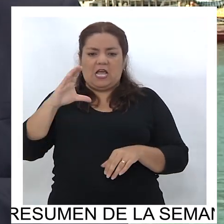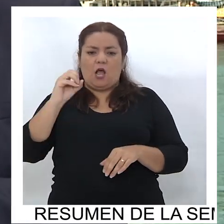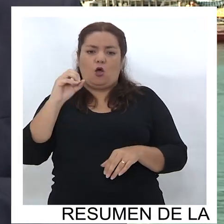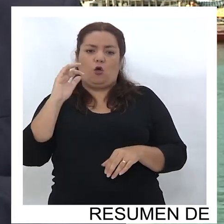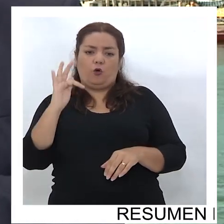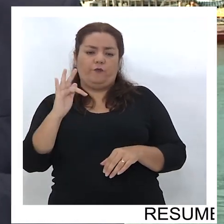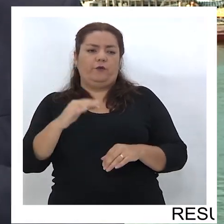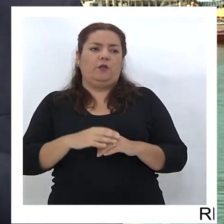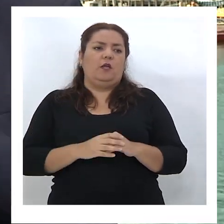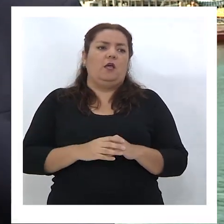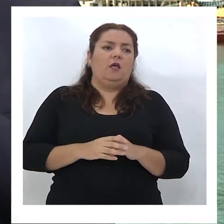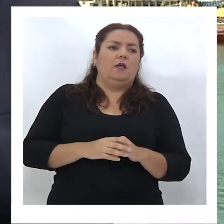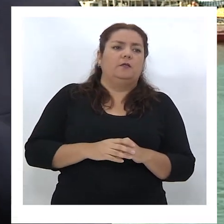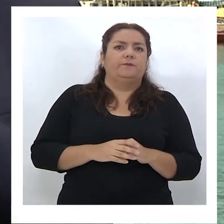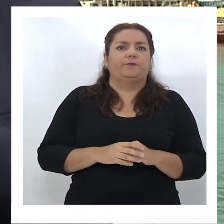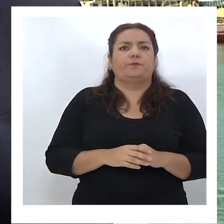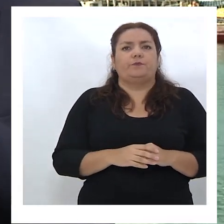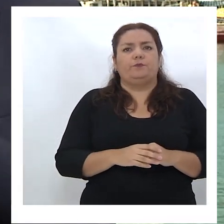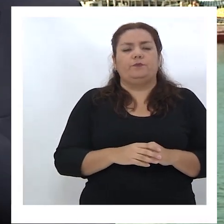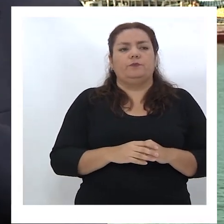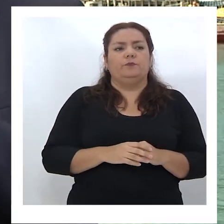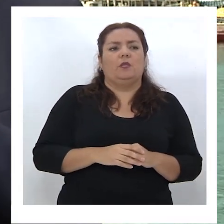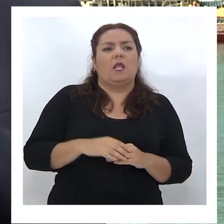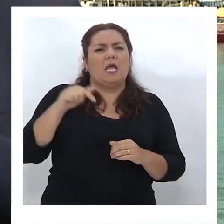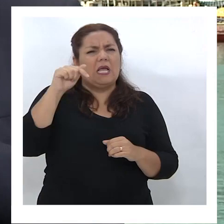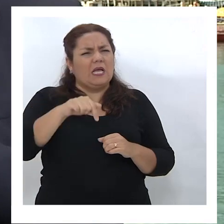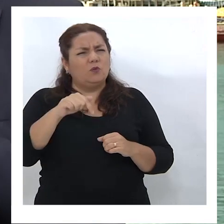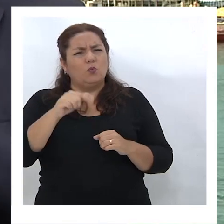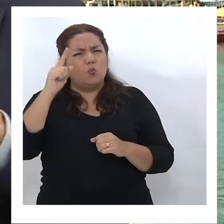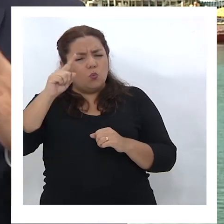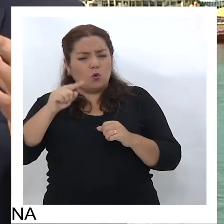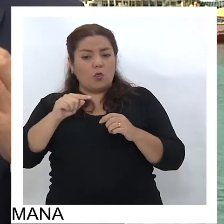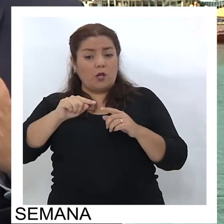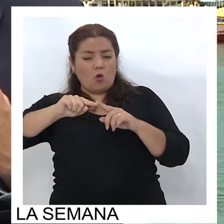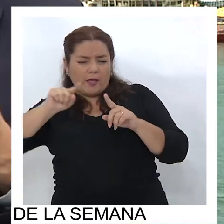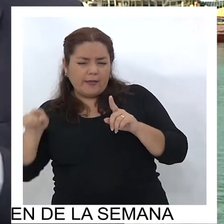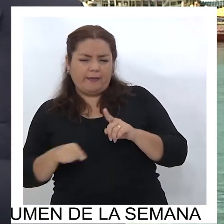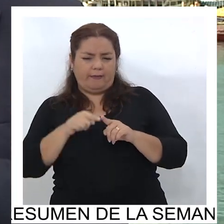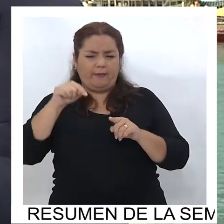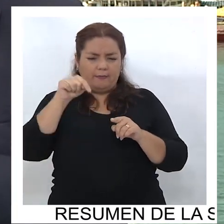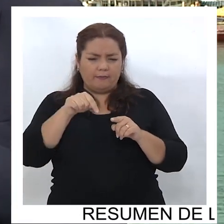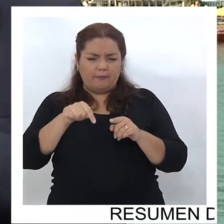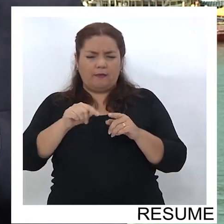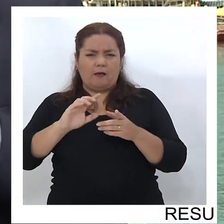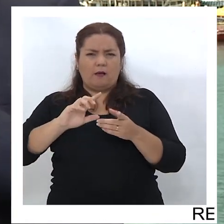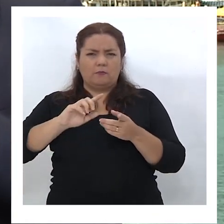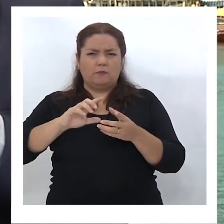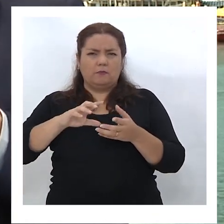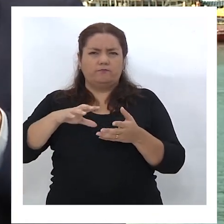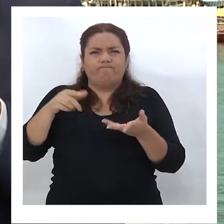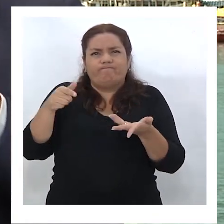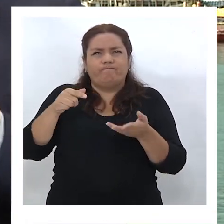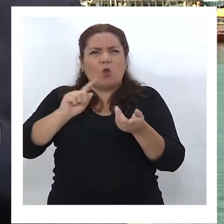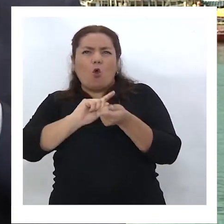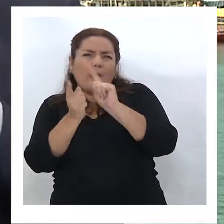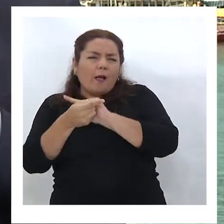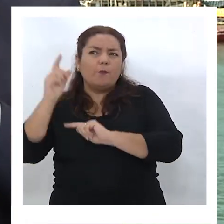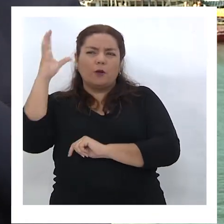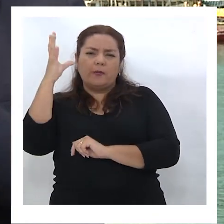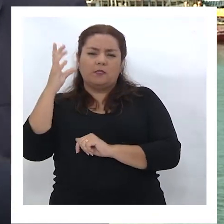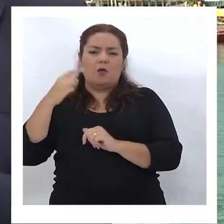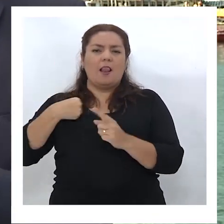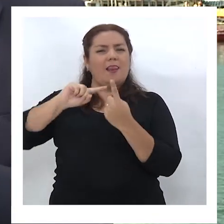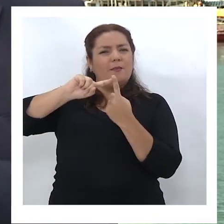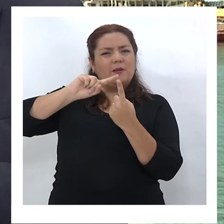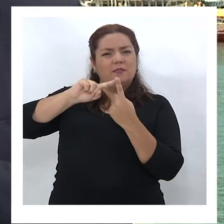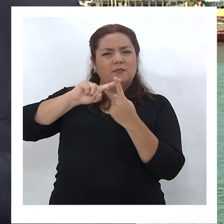Climático. Bueno, uno de los ejes de esta cumbre en particular, pero en general de todo el tema del cambio climático, es la participación del mundo